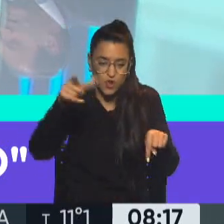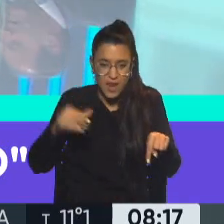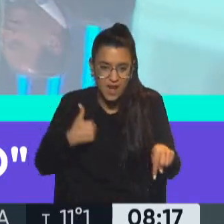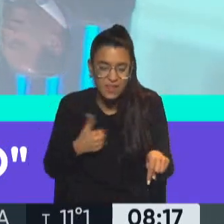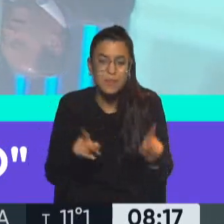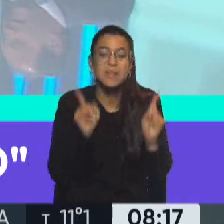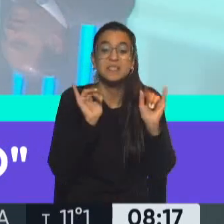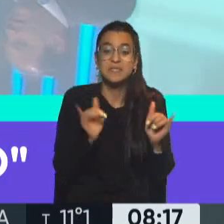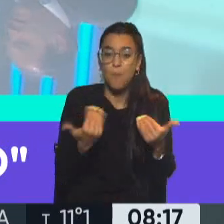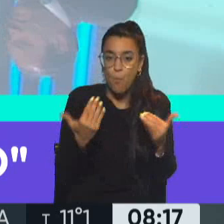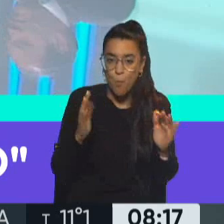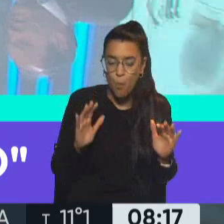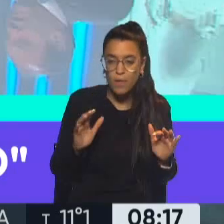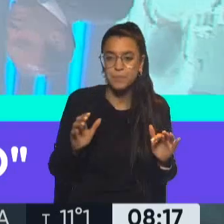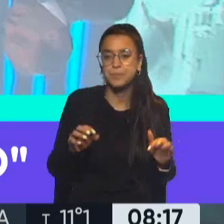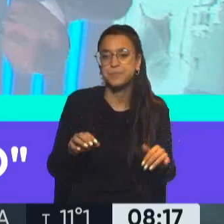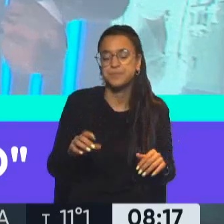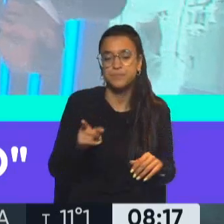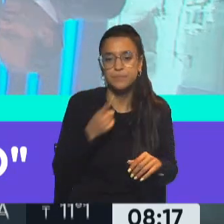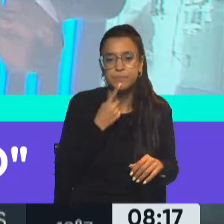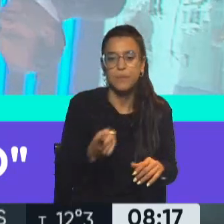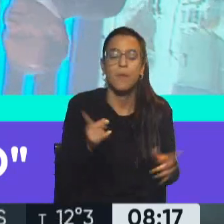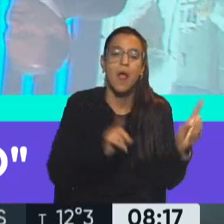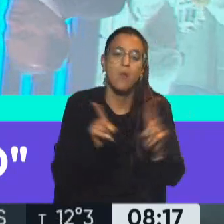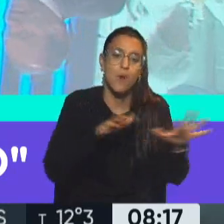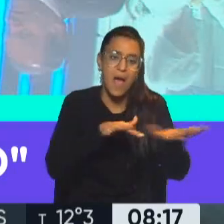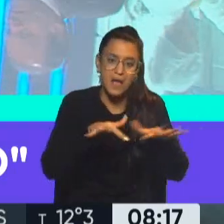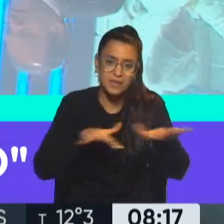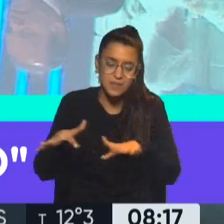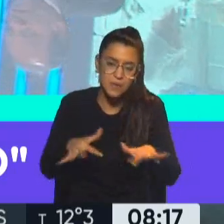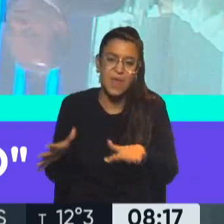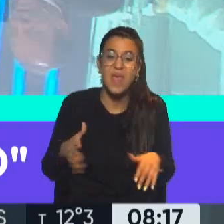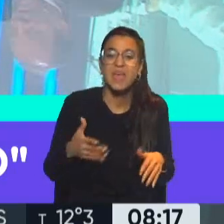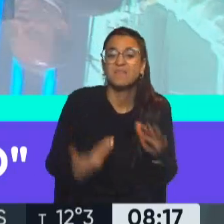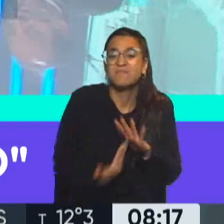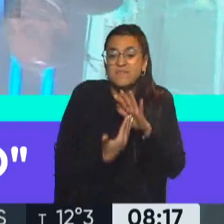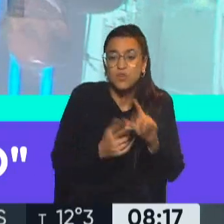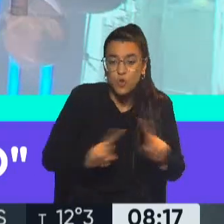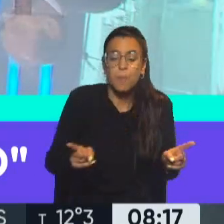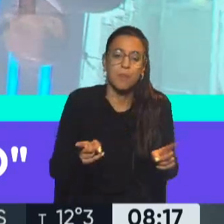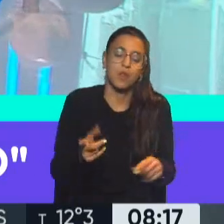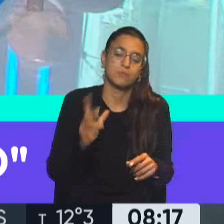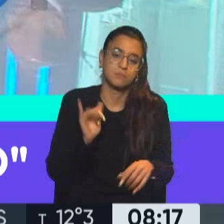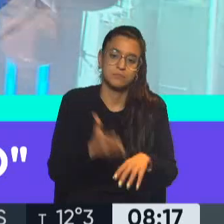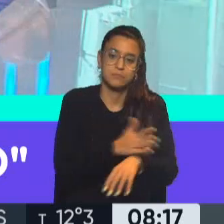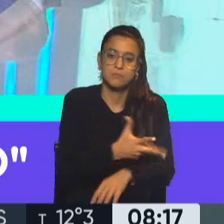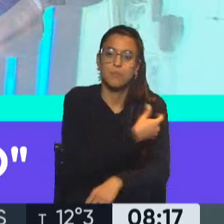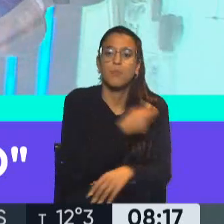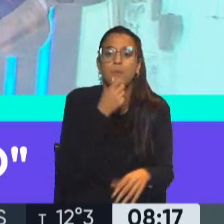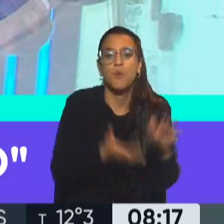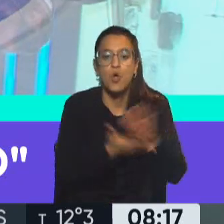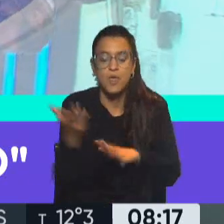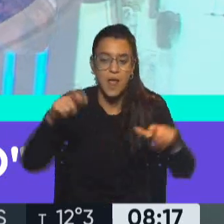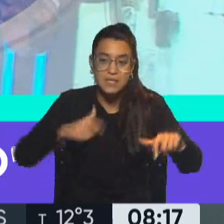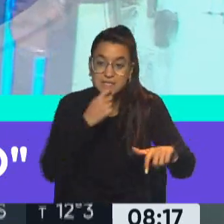puede hacer es tratar de imponer para ciertas actividades que no sean esenciales, que la gente esté vacunada, como anoche ir a la cancha,